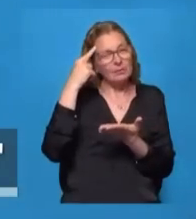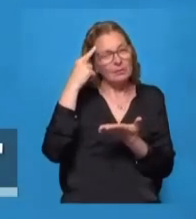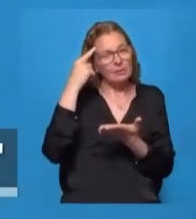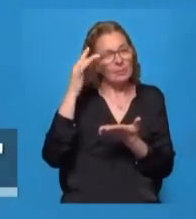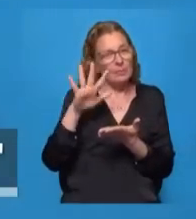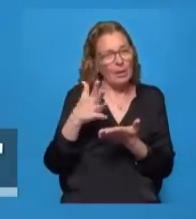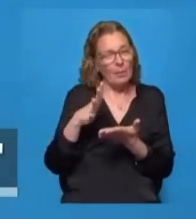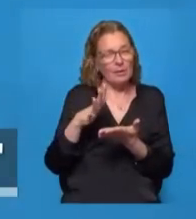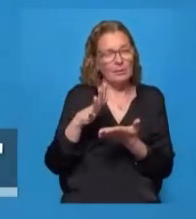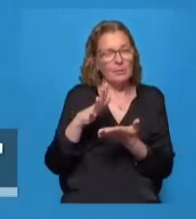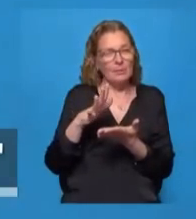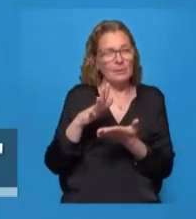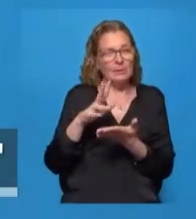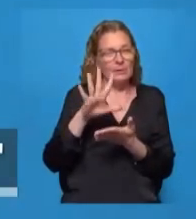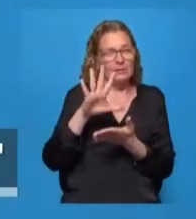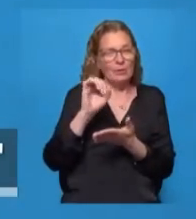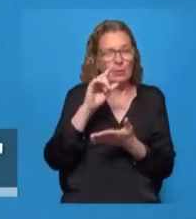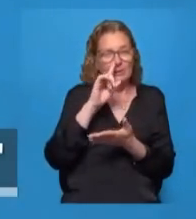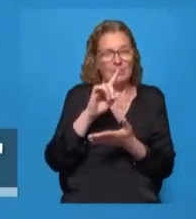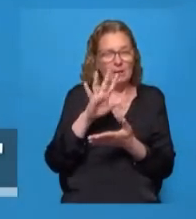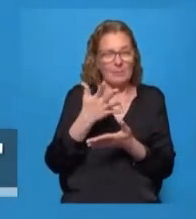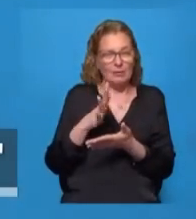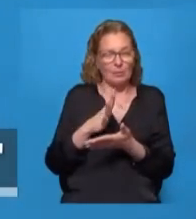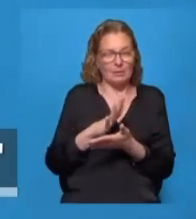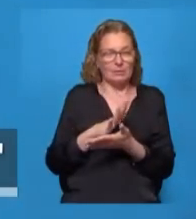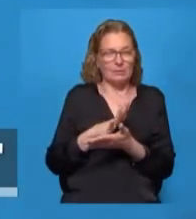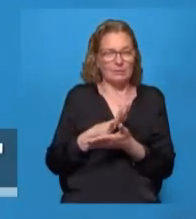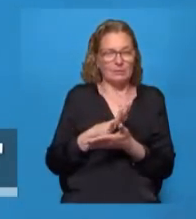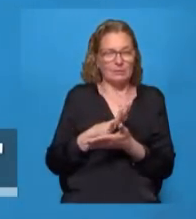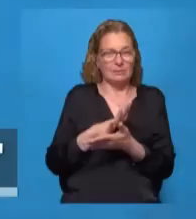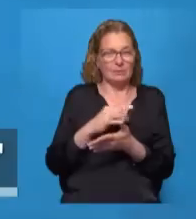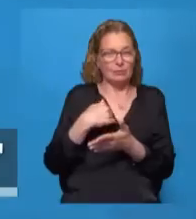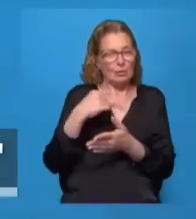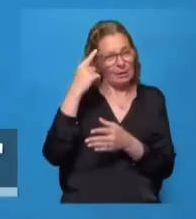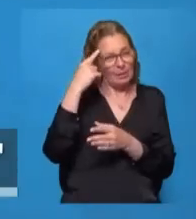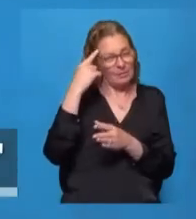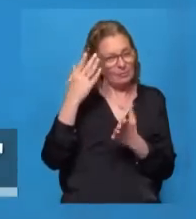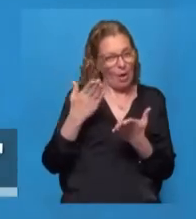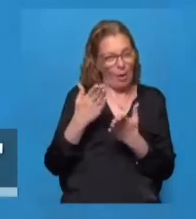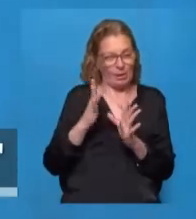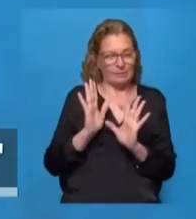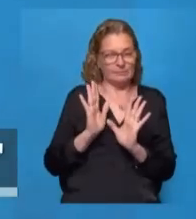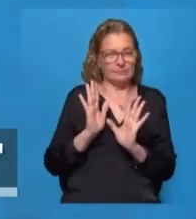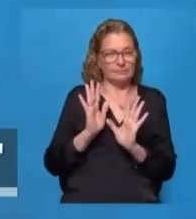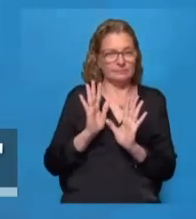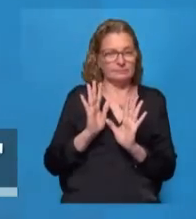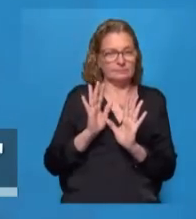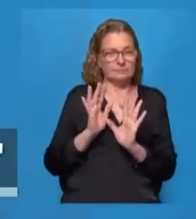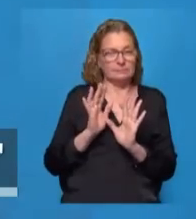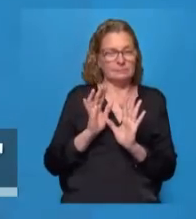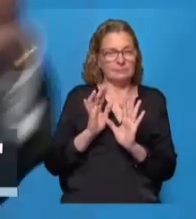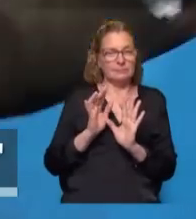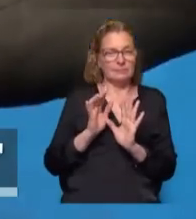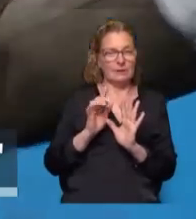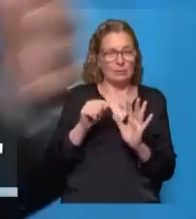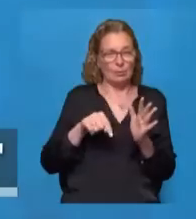una estimación debemos andar por las 500000 una cosa así Esa es mi estimación actual este no tengo